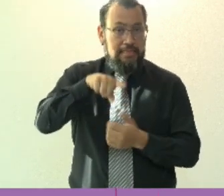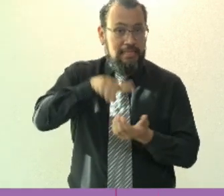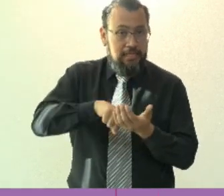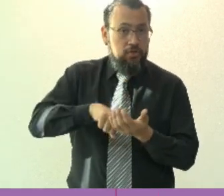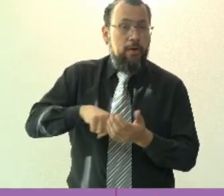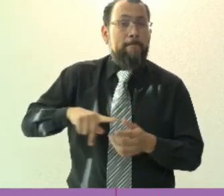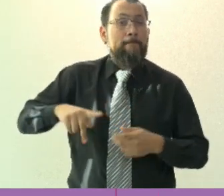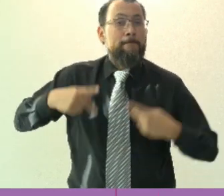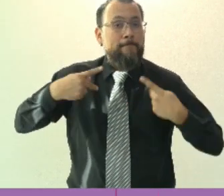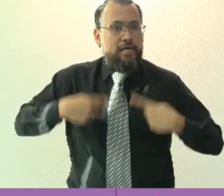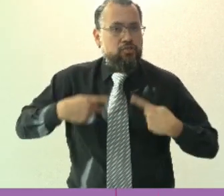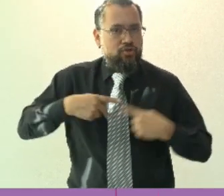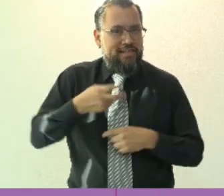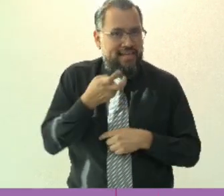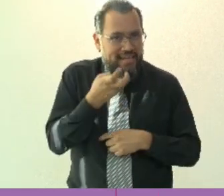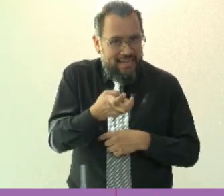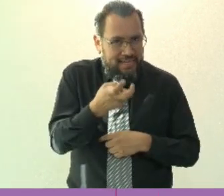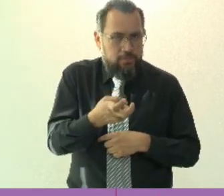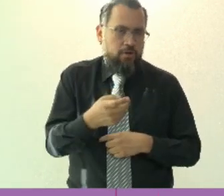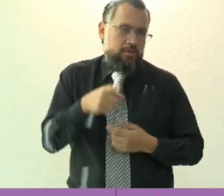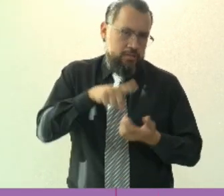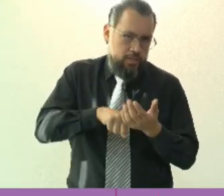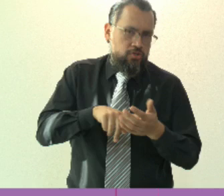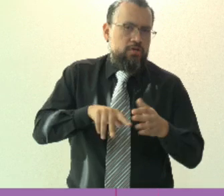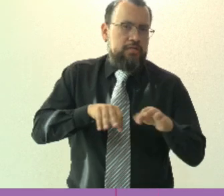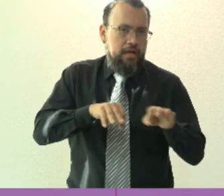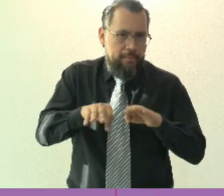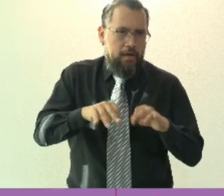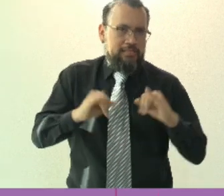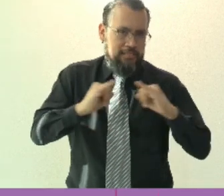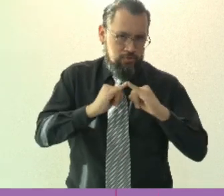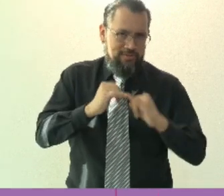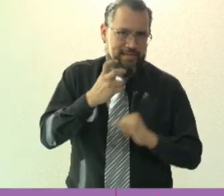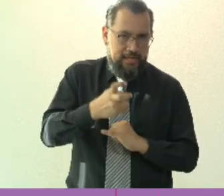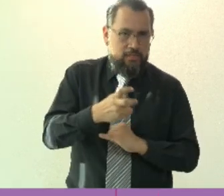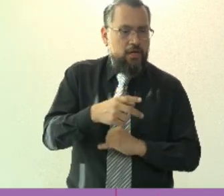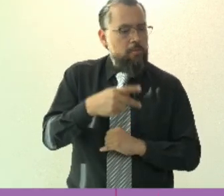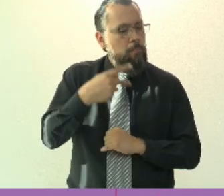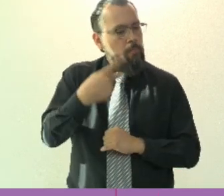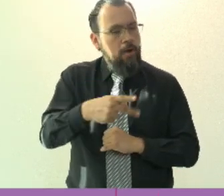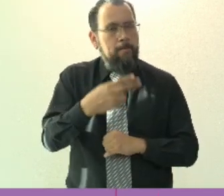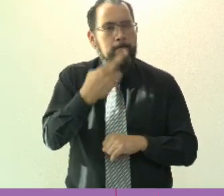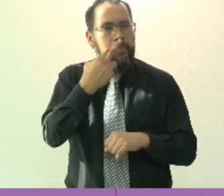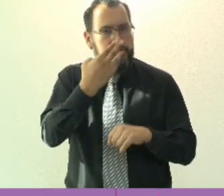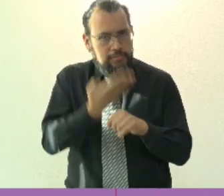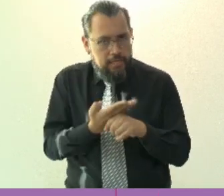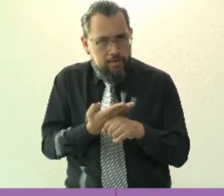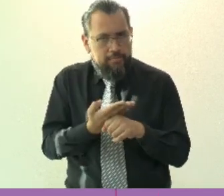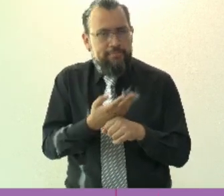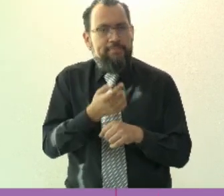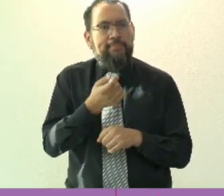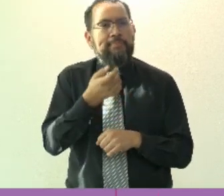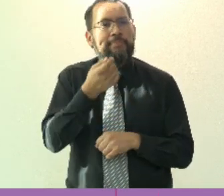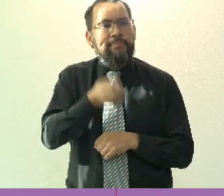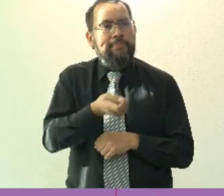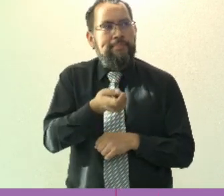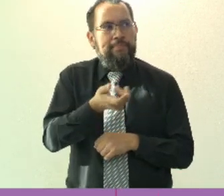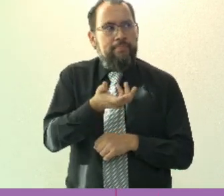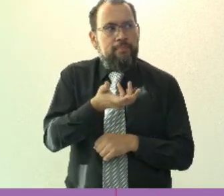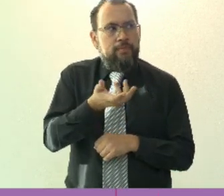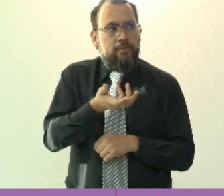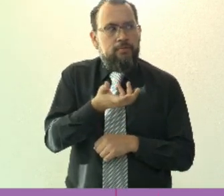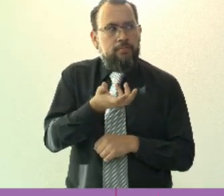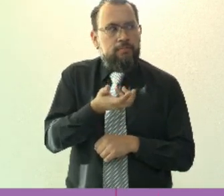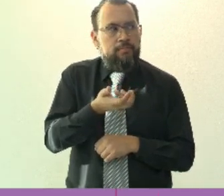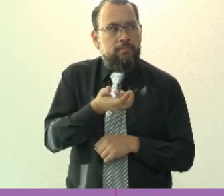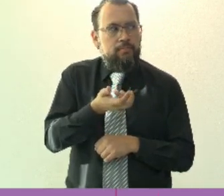a la persona, servidores públicos involucrados, la carga tanto de la